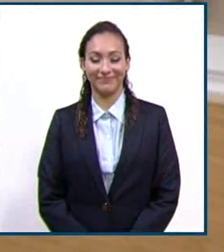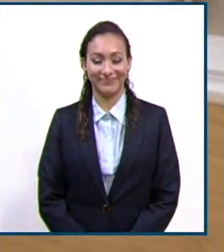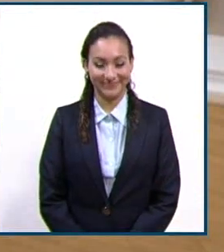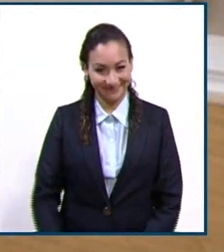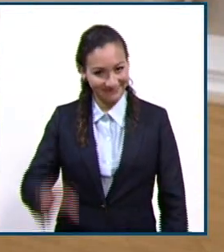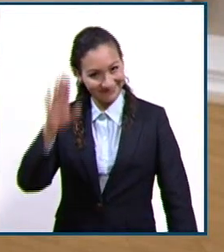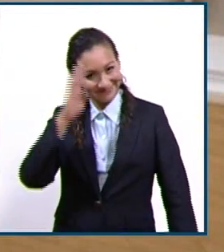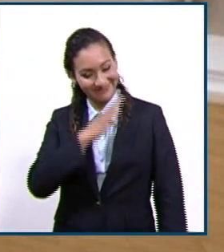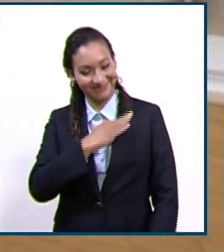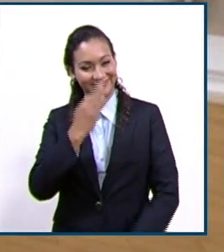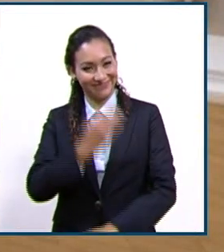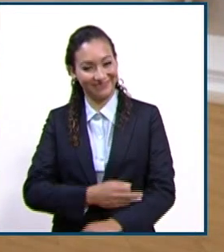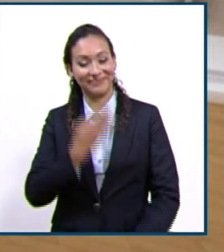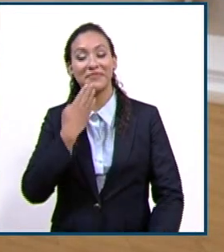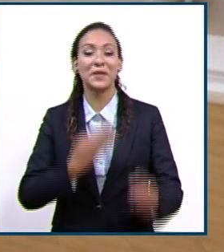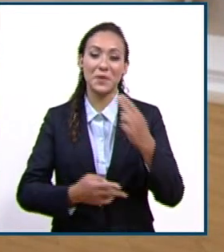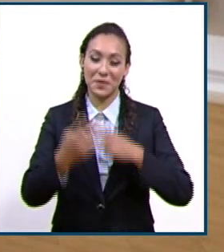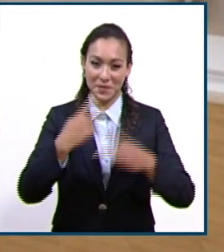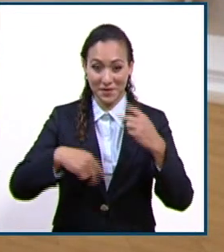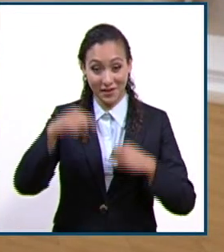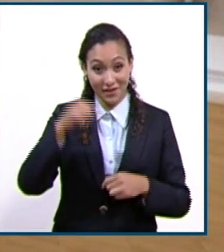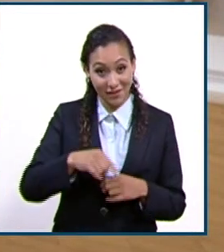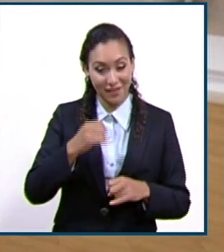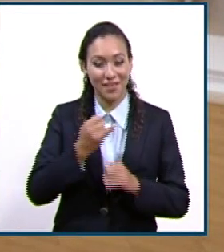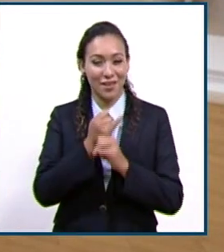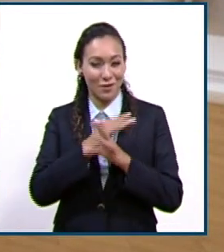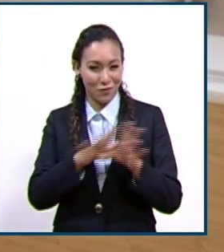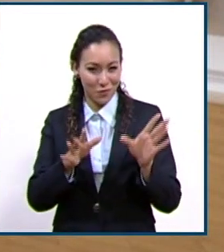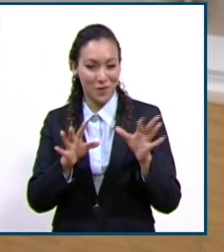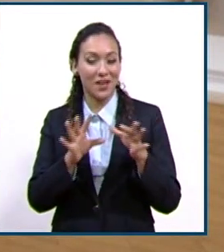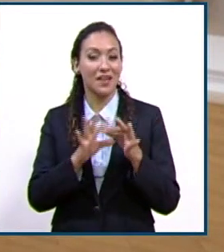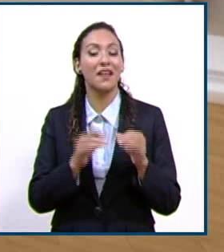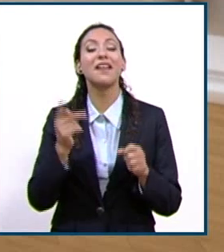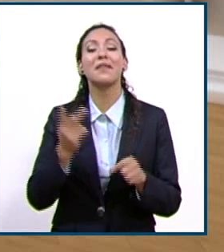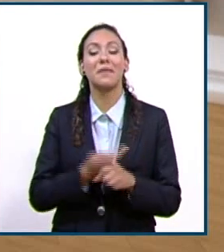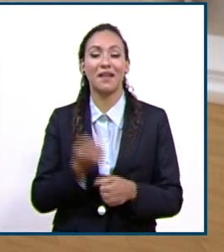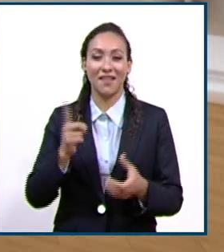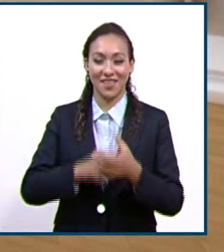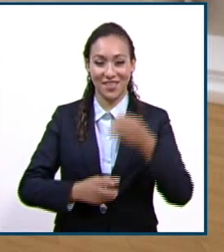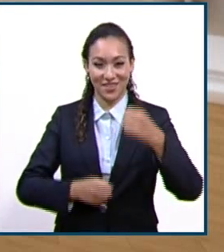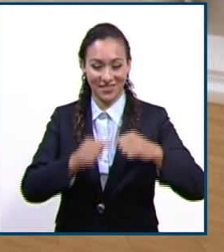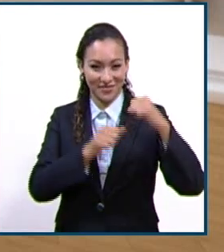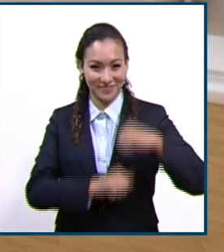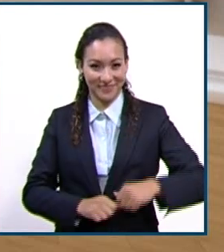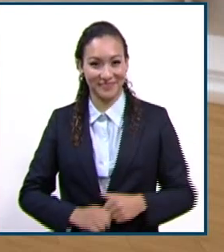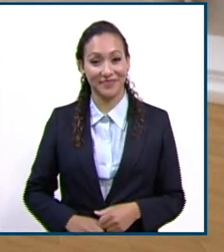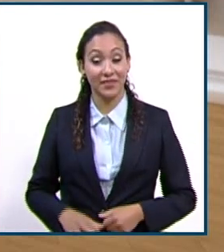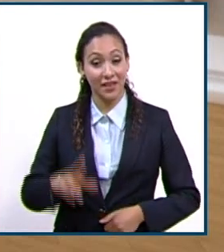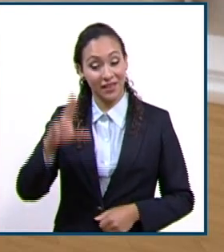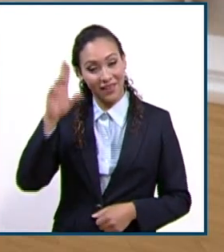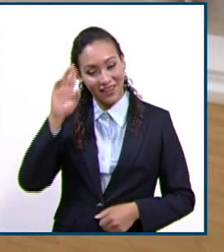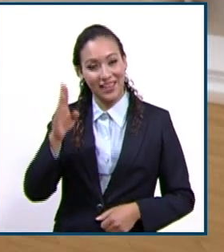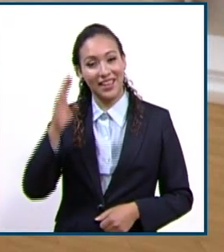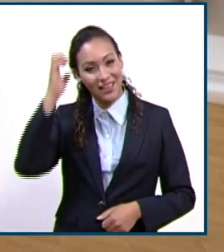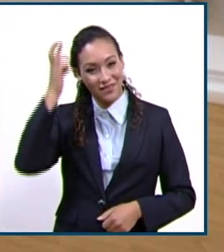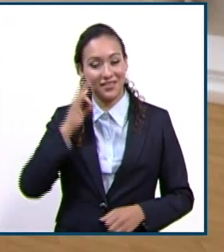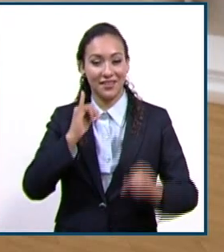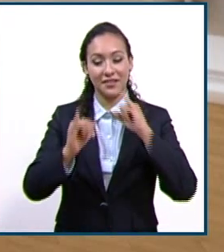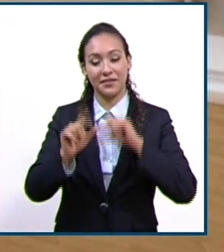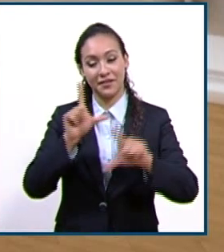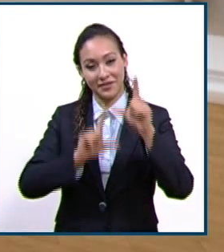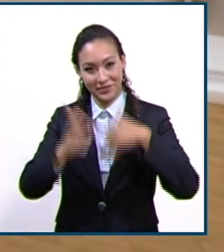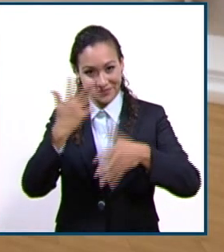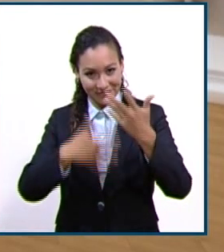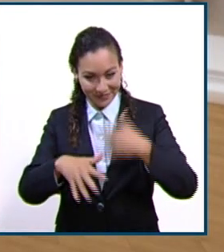tal? Bienvenidas, bienvenidos a este corte informativo del canal del Poder Judicial de la Federación. Eusiri Rostro en la interpretación en lengua de